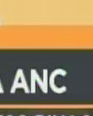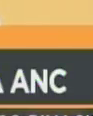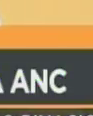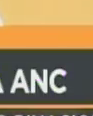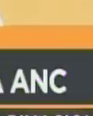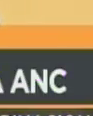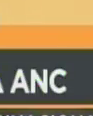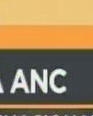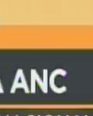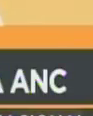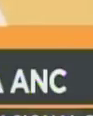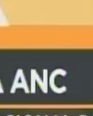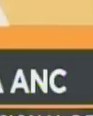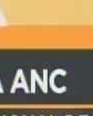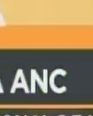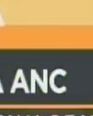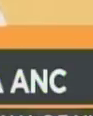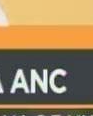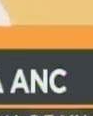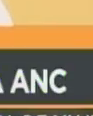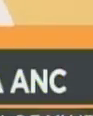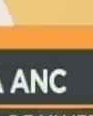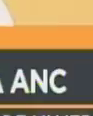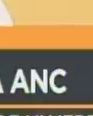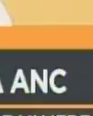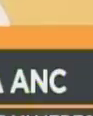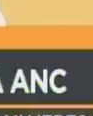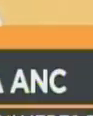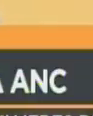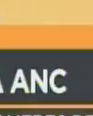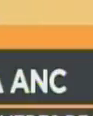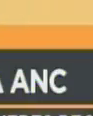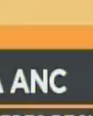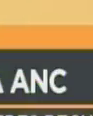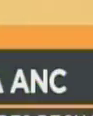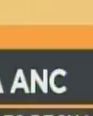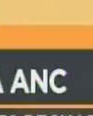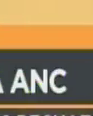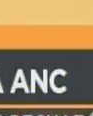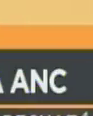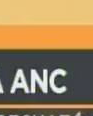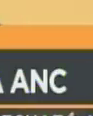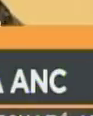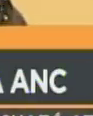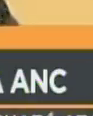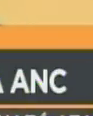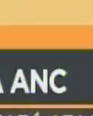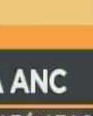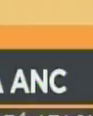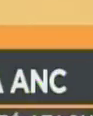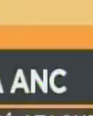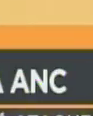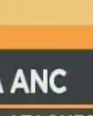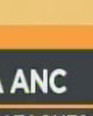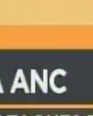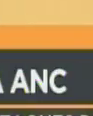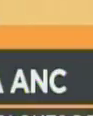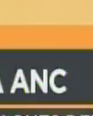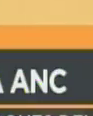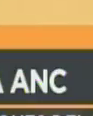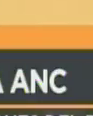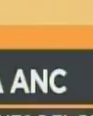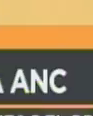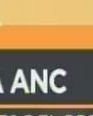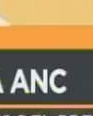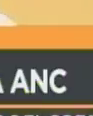que nos tocará debatir, por supuesto. La ley del INSE, ley de la juventud, ley de educación universitaria,